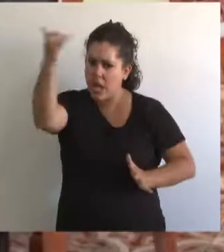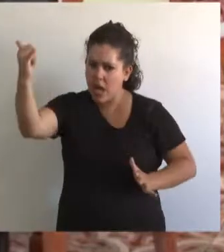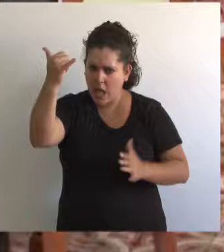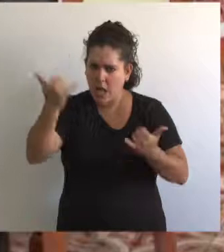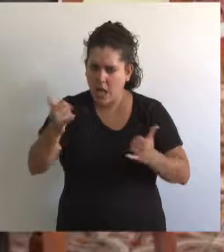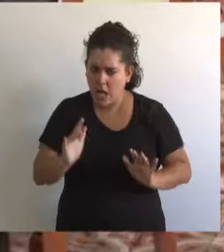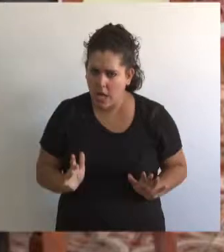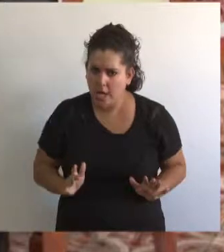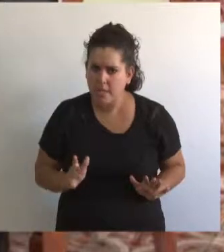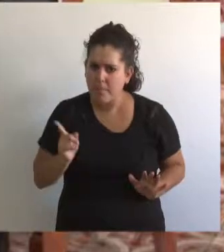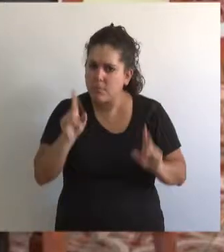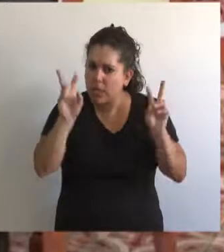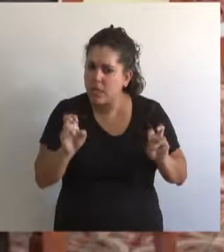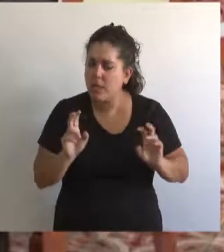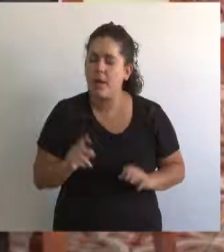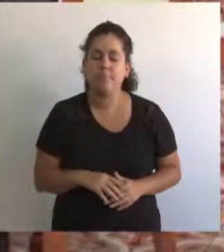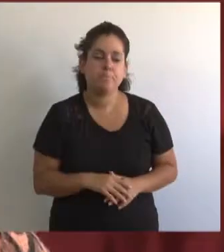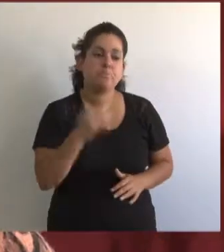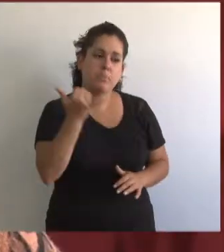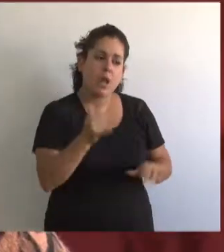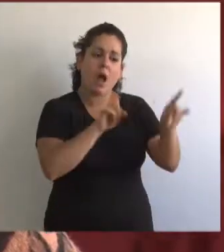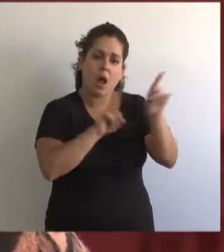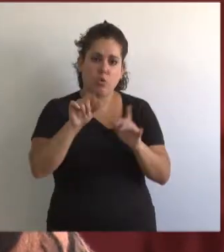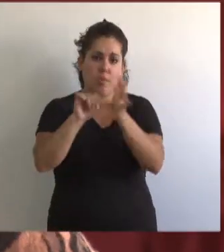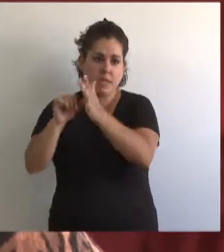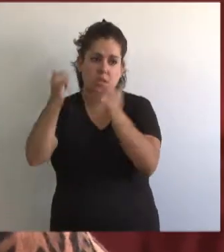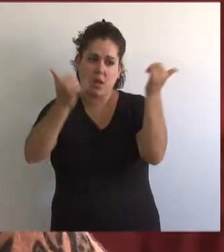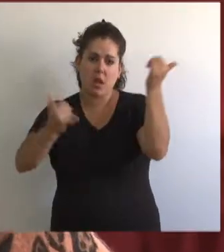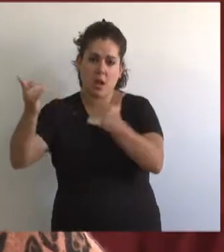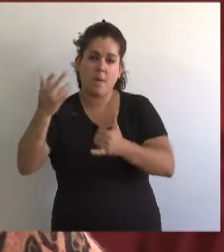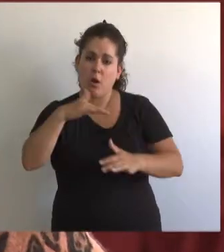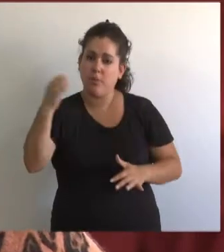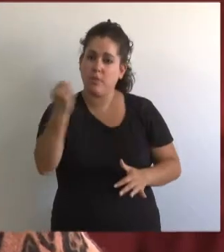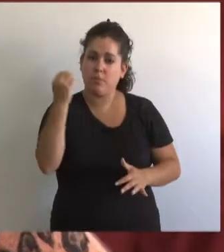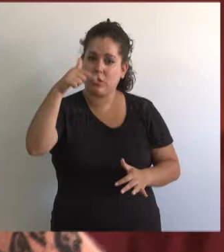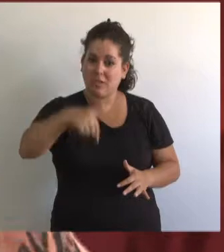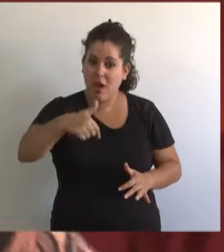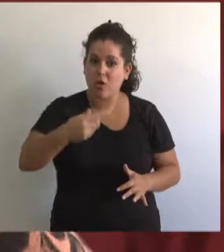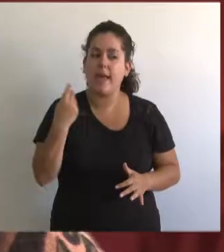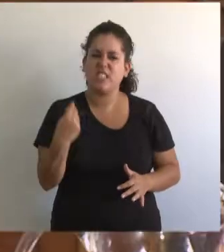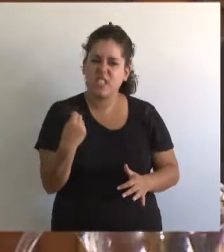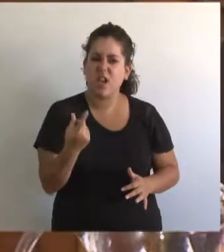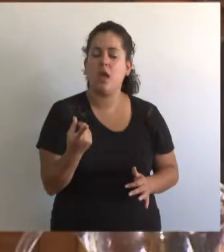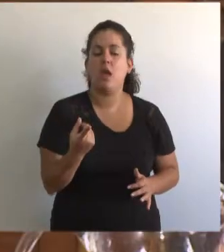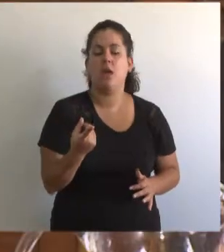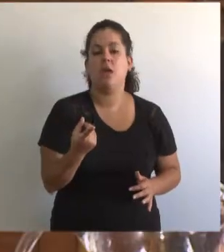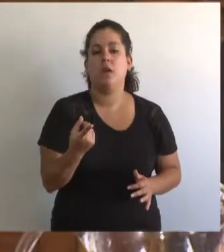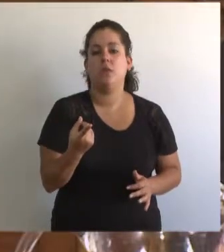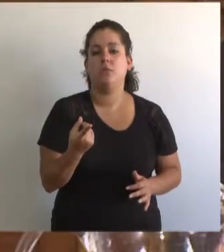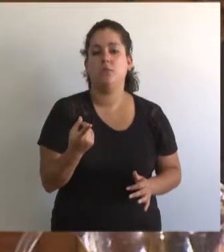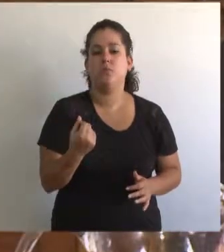países sobre esta misma cuestión. Existen antecedentes similares y lo importante en este sentido es que